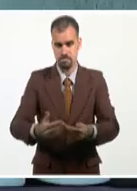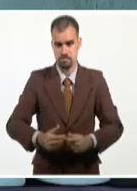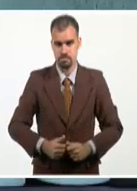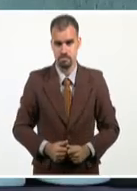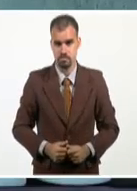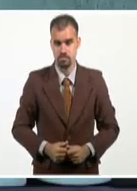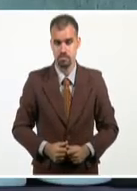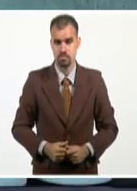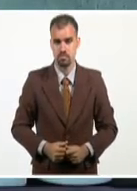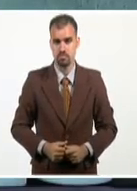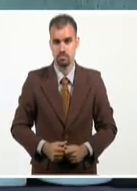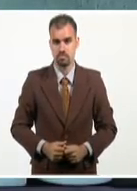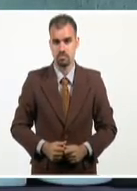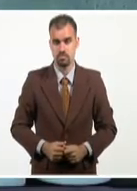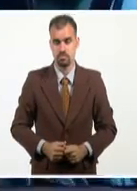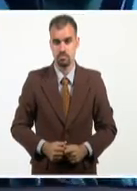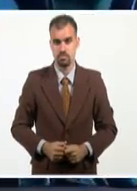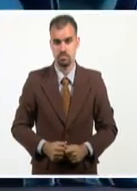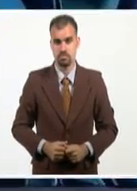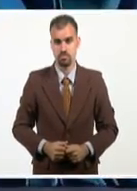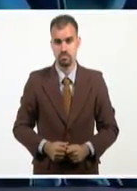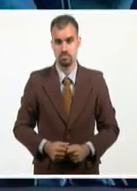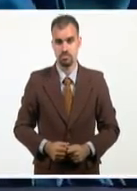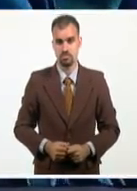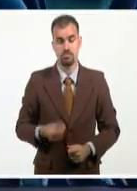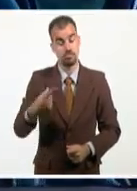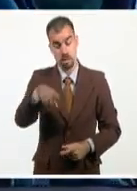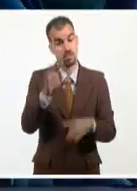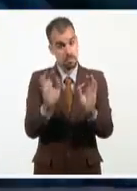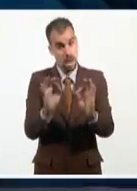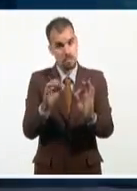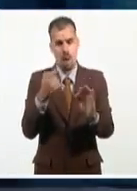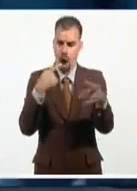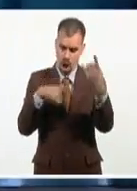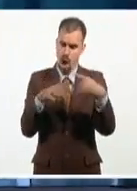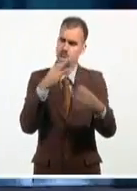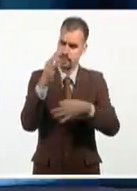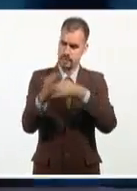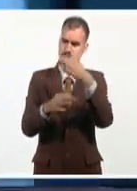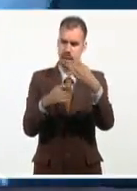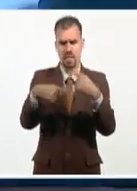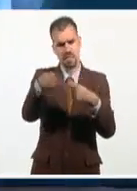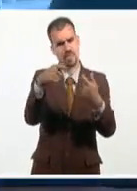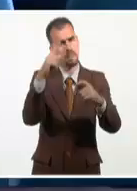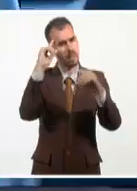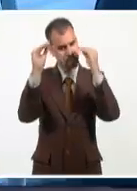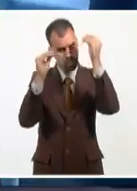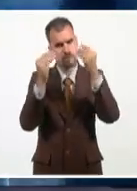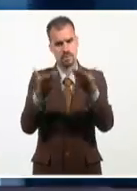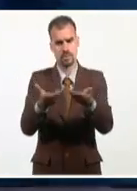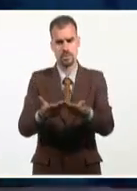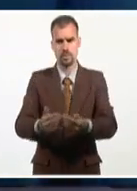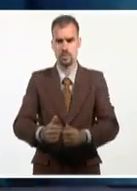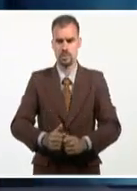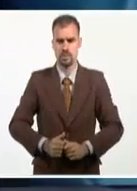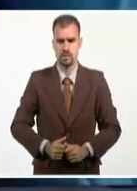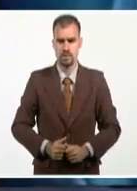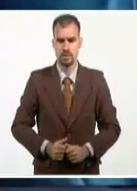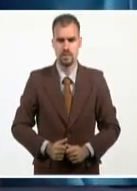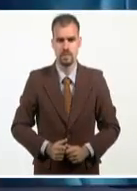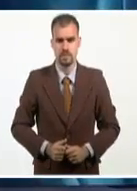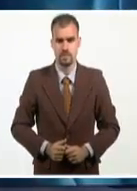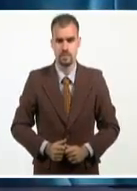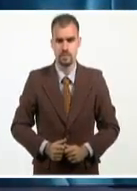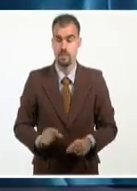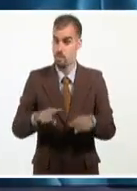la más preciada de nuestras pertenencias, traemos a este espacio la reflexión. Y también porque siguen siendo cada vez más